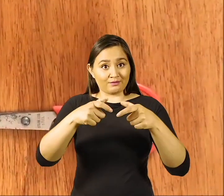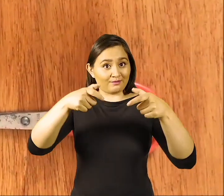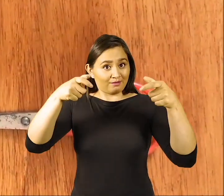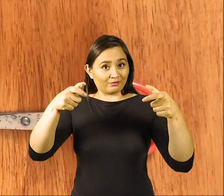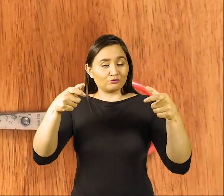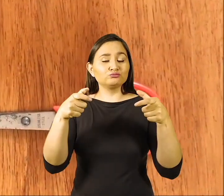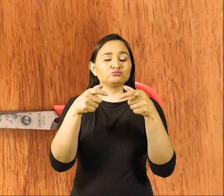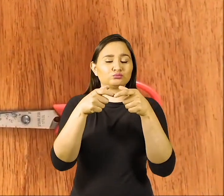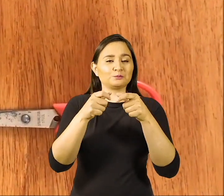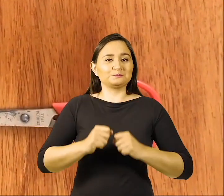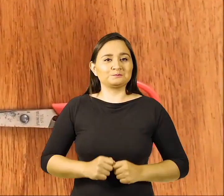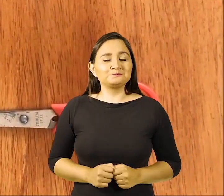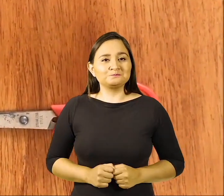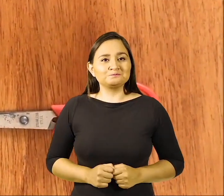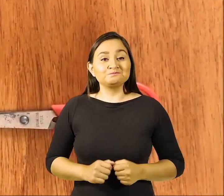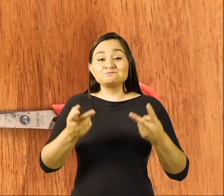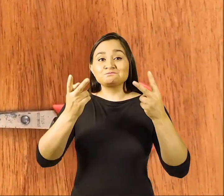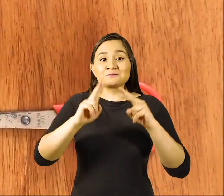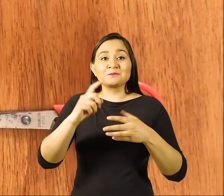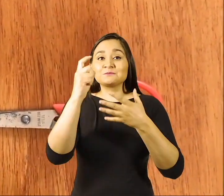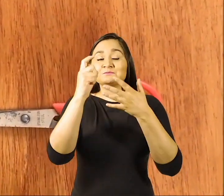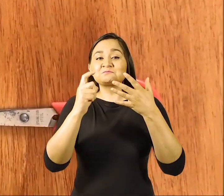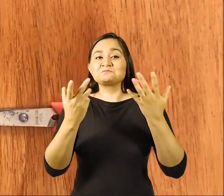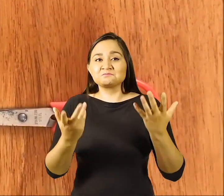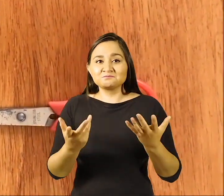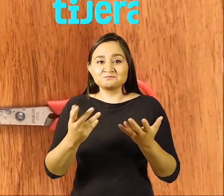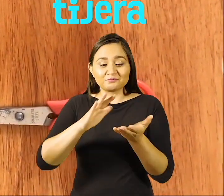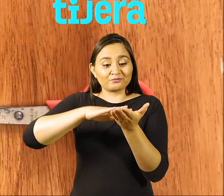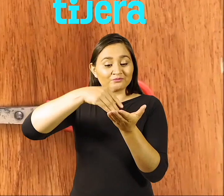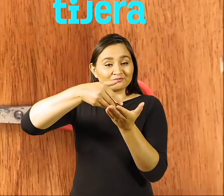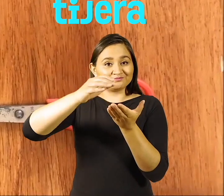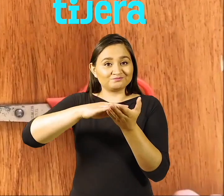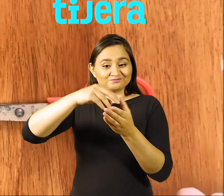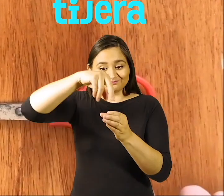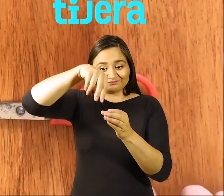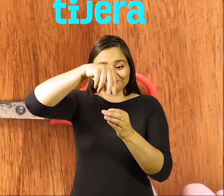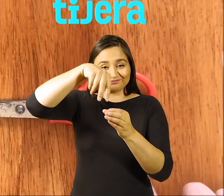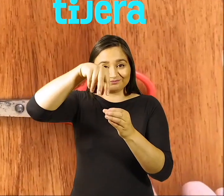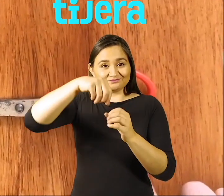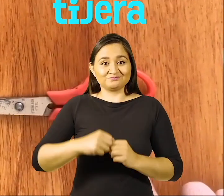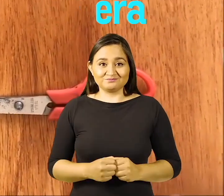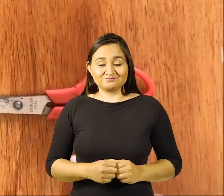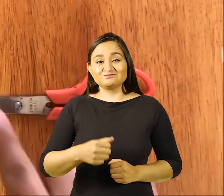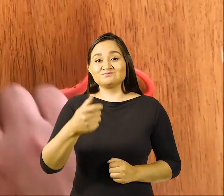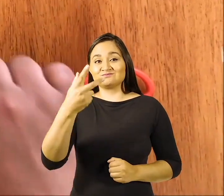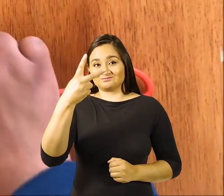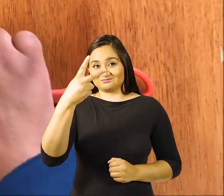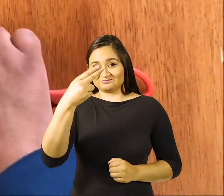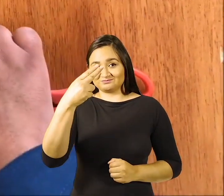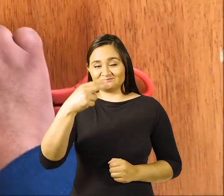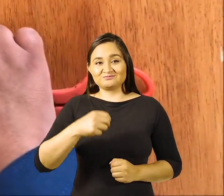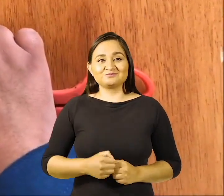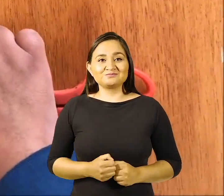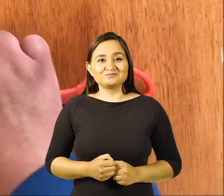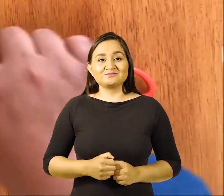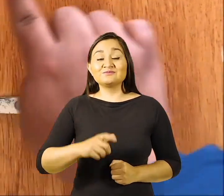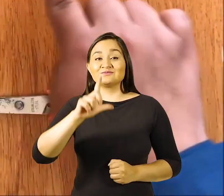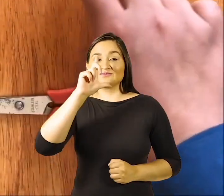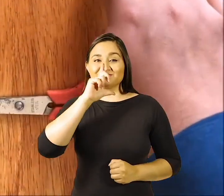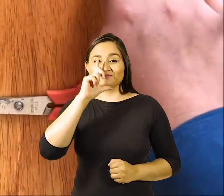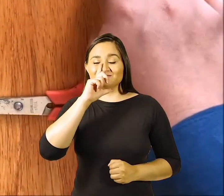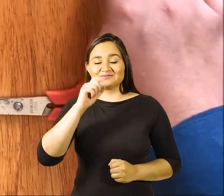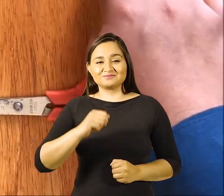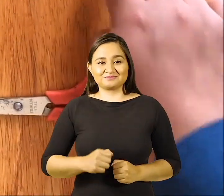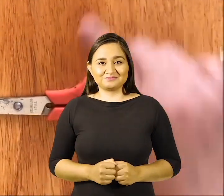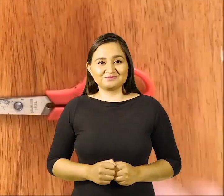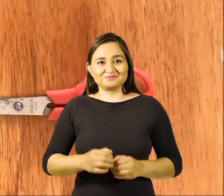También necesitamos goma en barra, una tijera, un lápiz